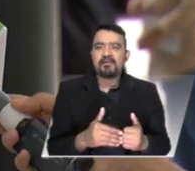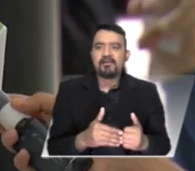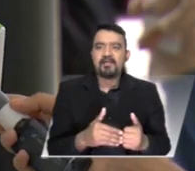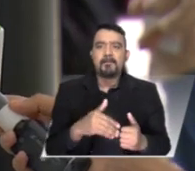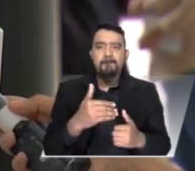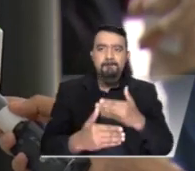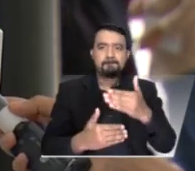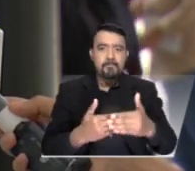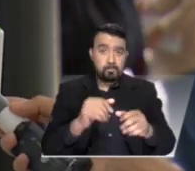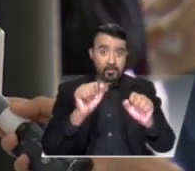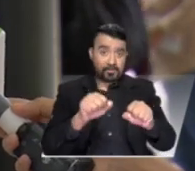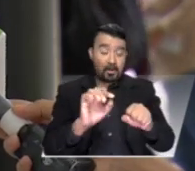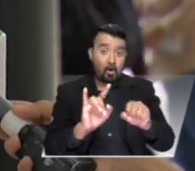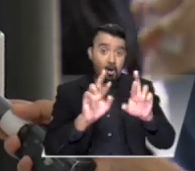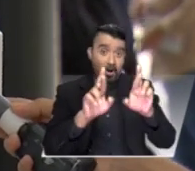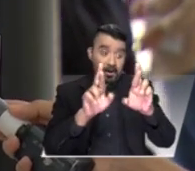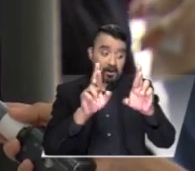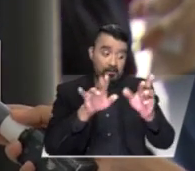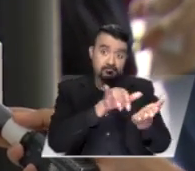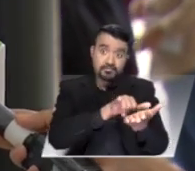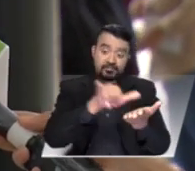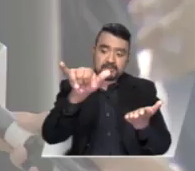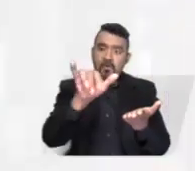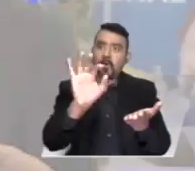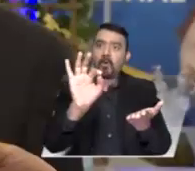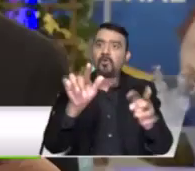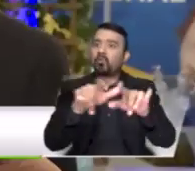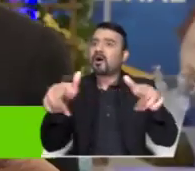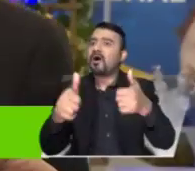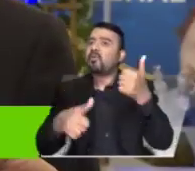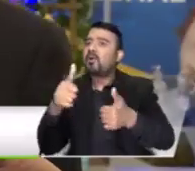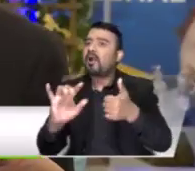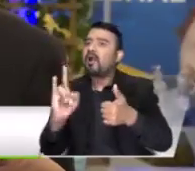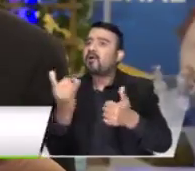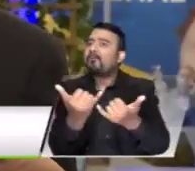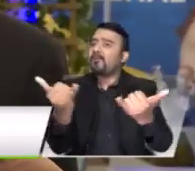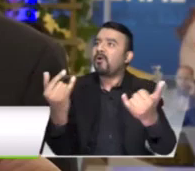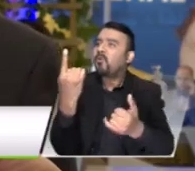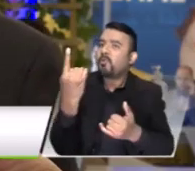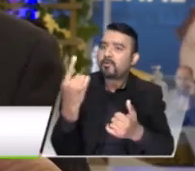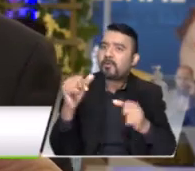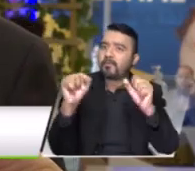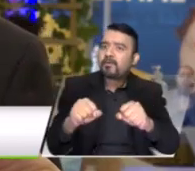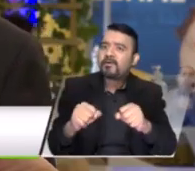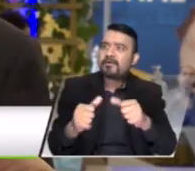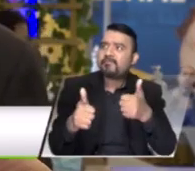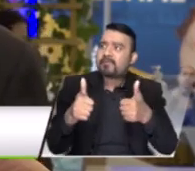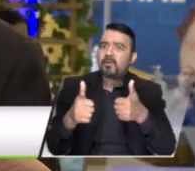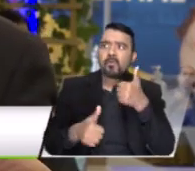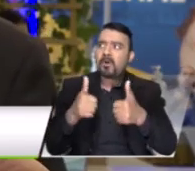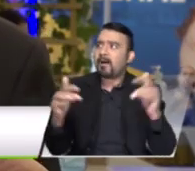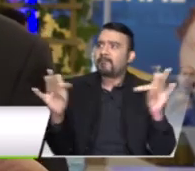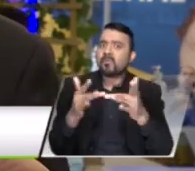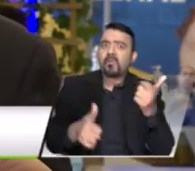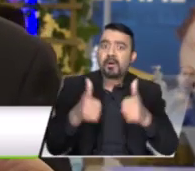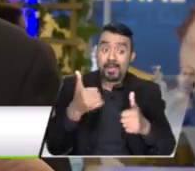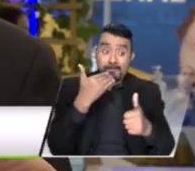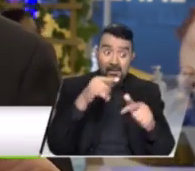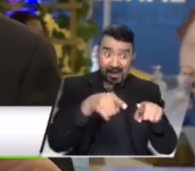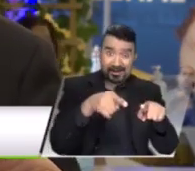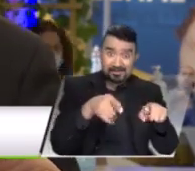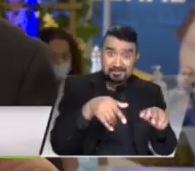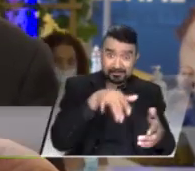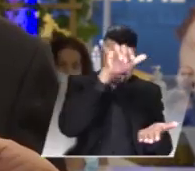operación segura, entonces lo ideal es encontrar sitios libres de obstáculos. Ahora, trasladar la operación de Olaya Herrera hoy a Río Negro es una